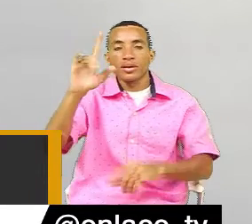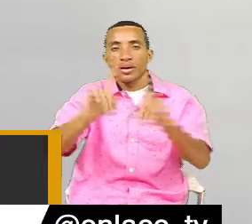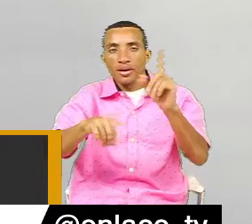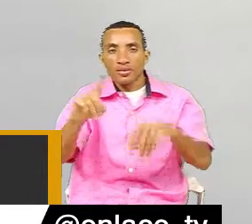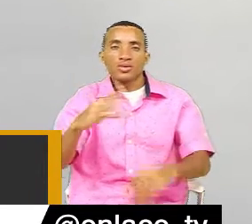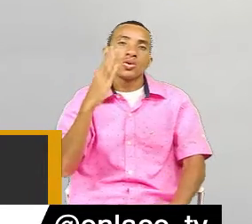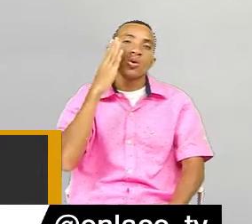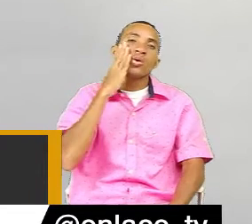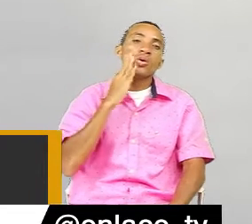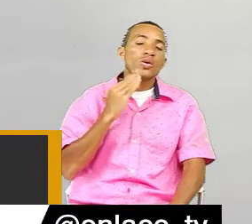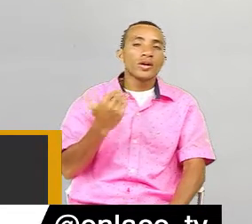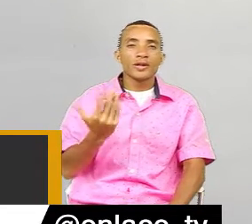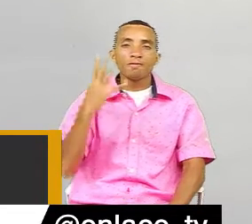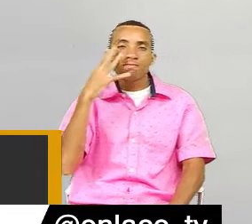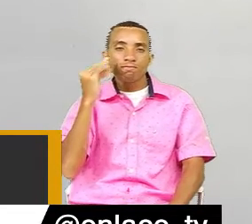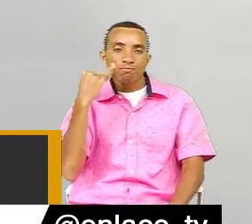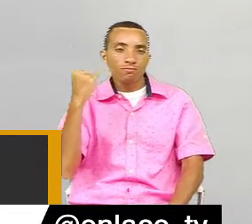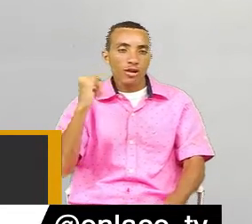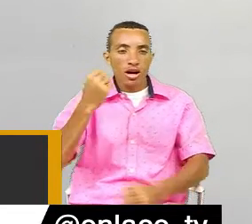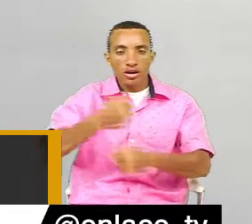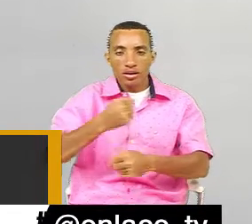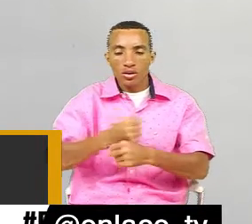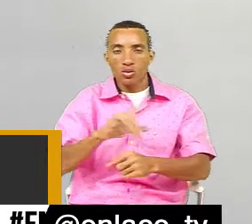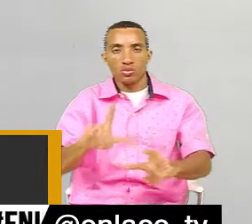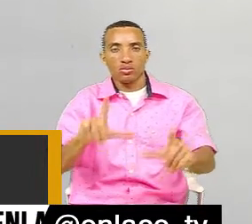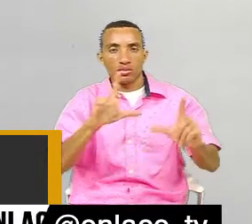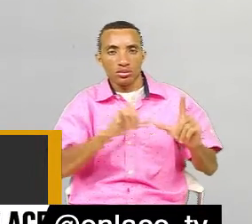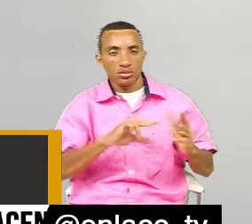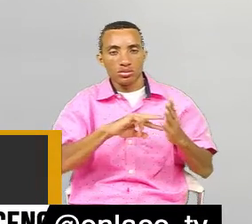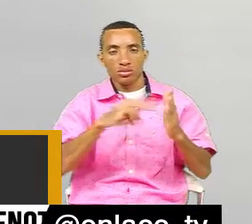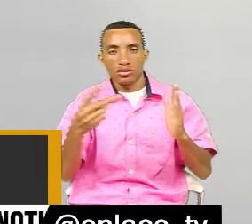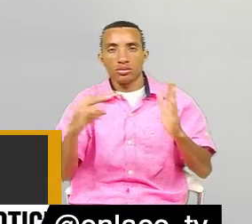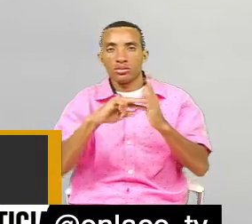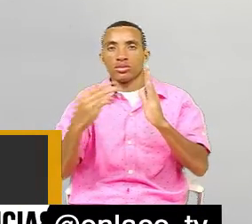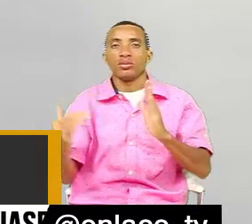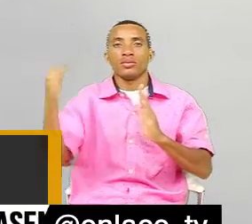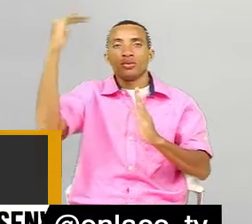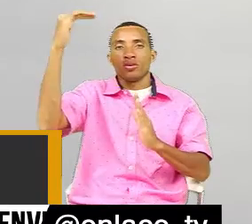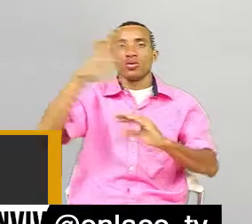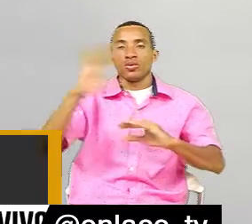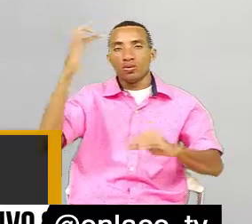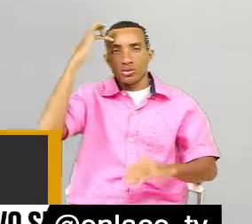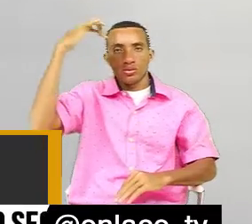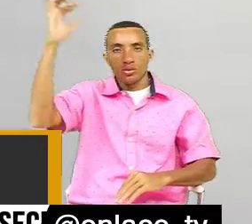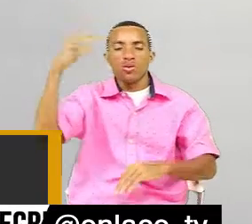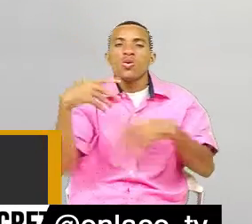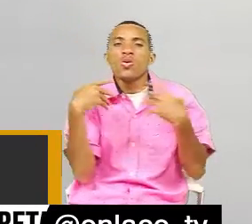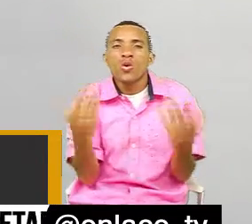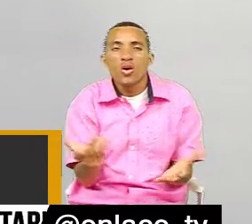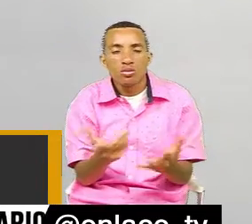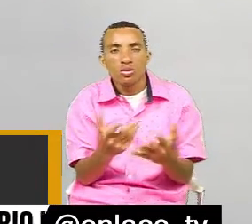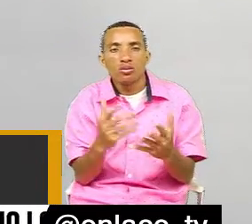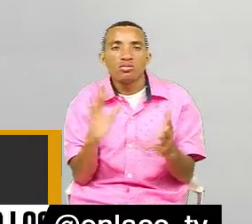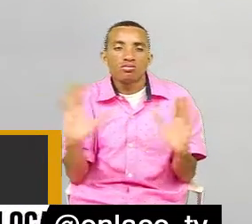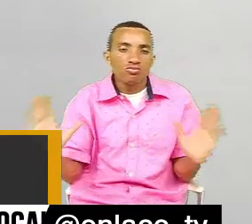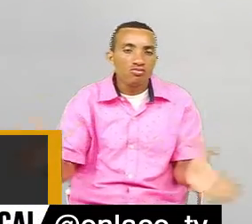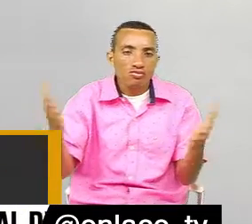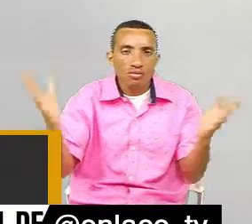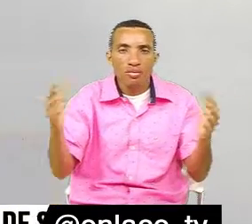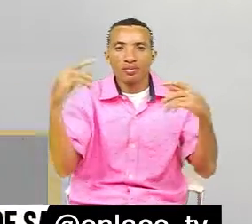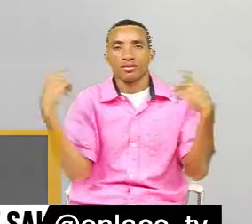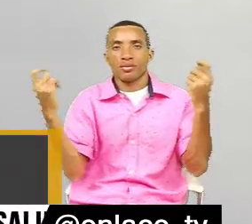tengan experiencia, ya sean bachilleres, técnicos, tecnólogos o profesionales. ¿Cómo se hace o cómo promueve este programa? A través